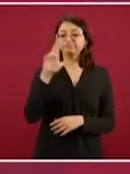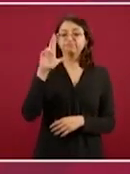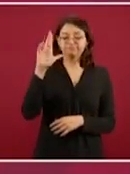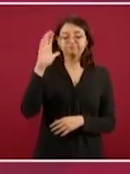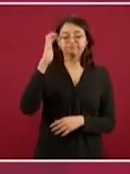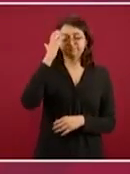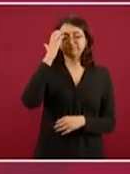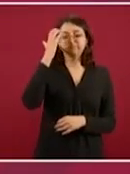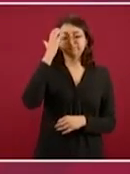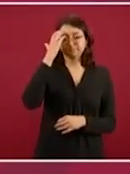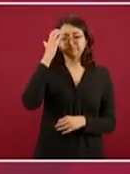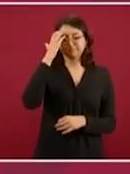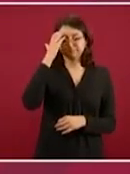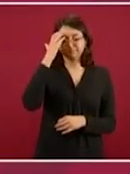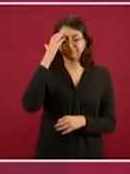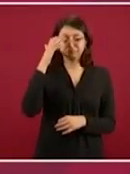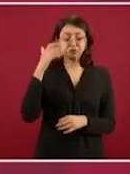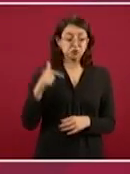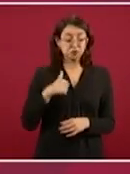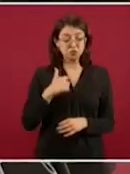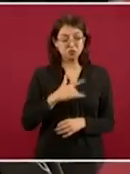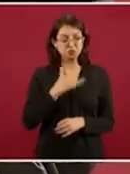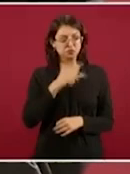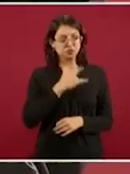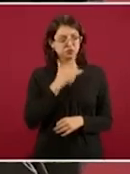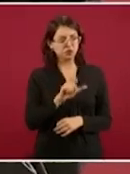y lo considero hasta un acto